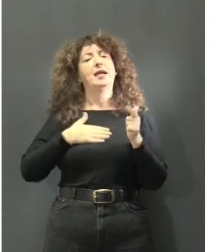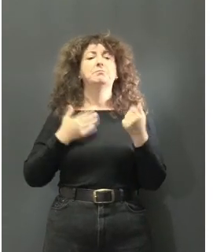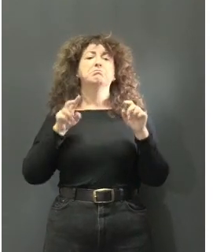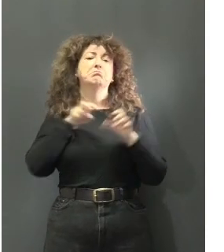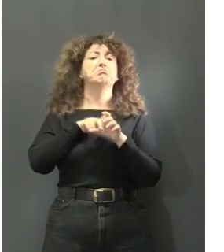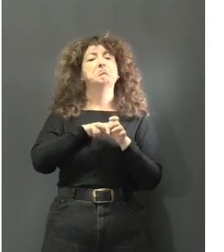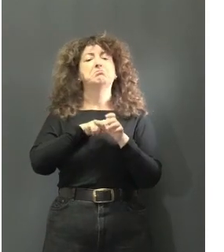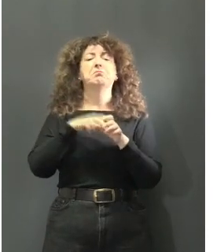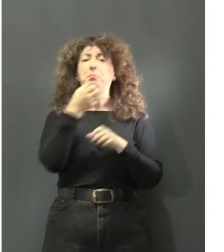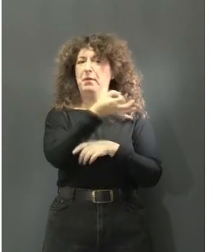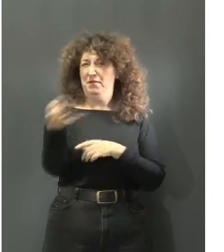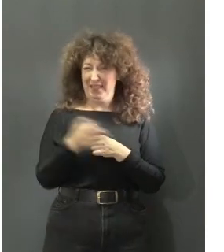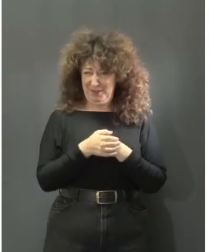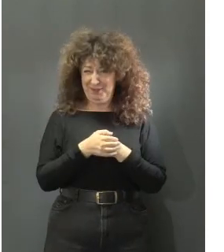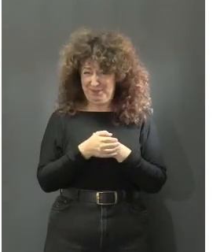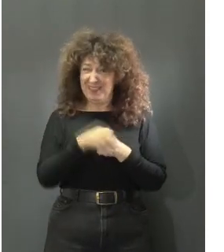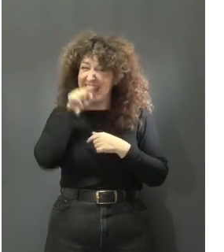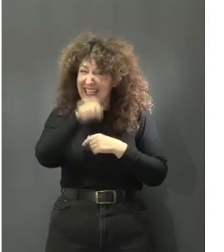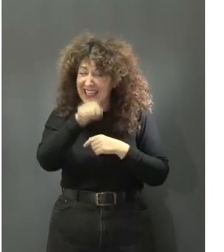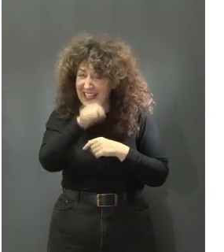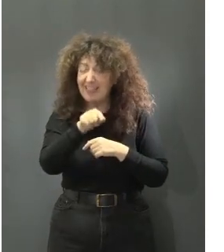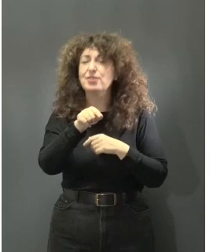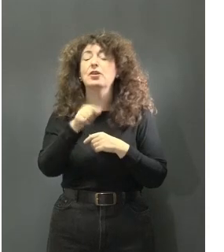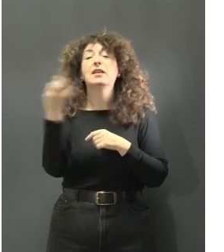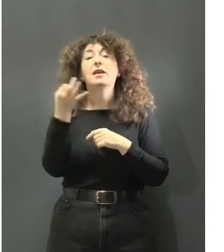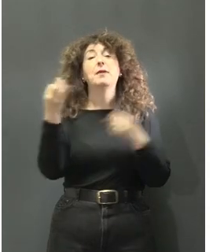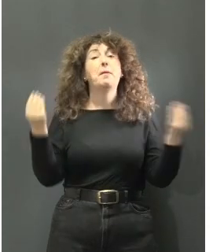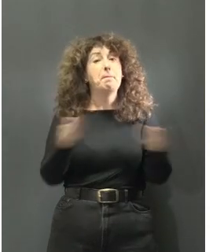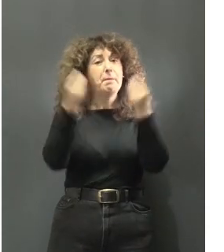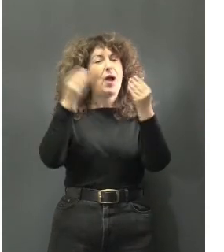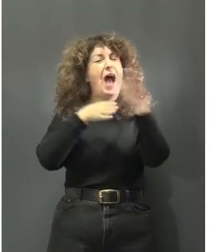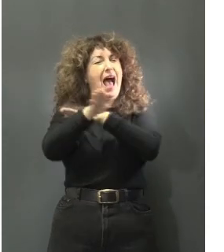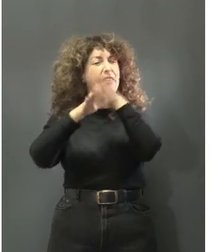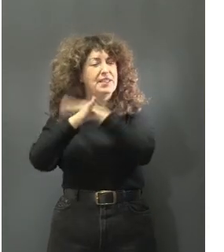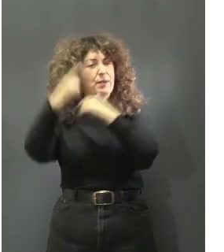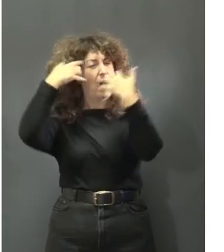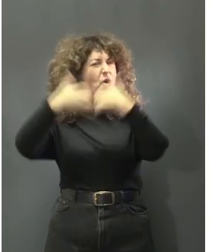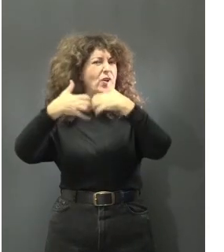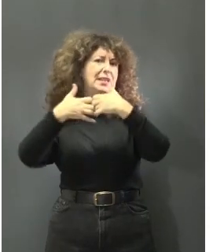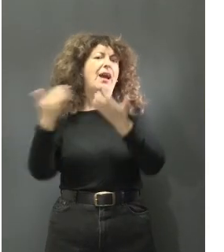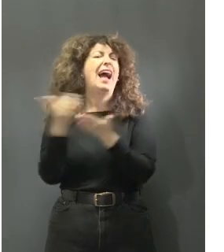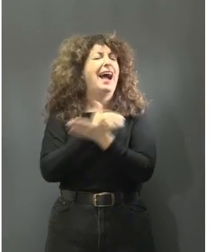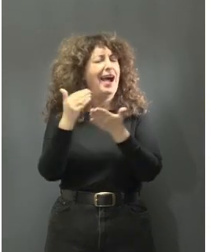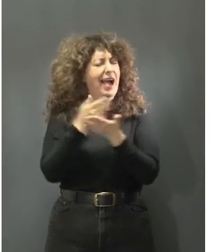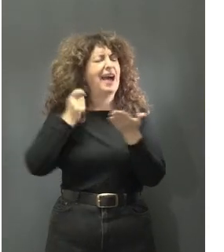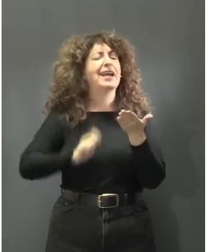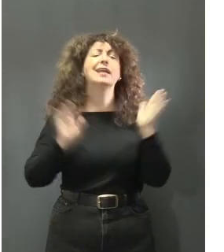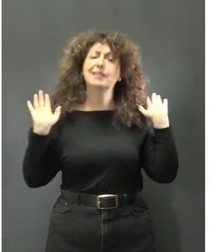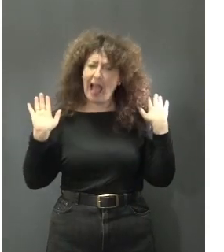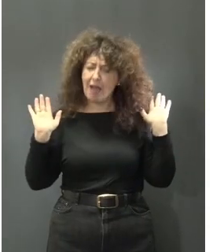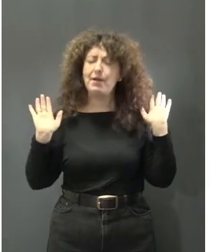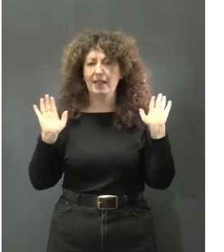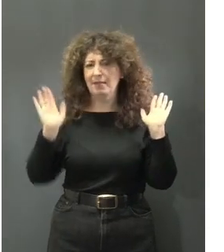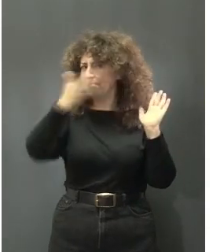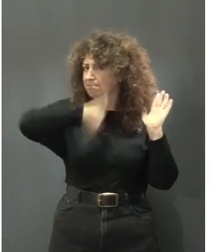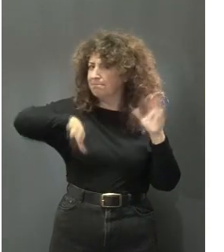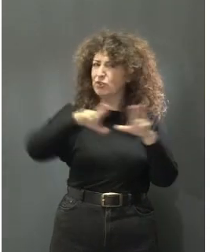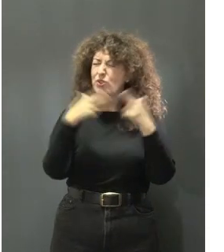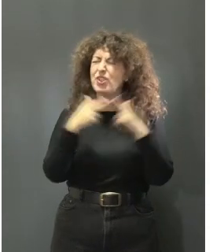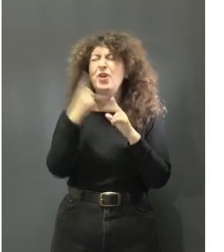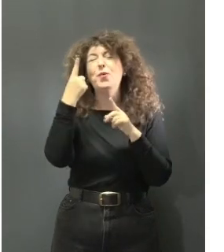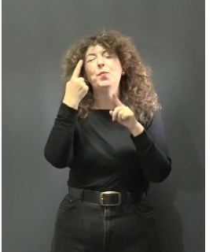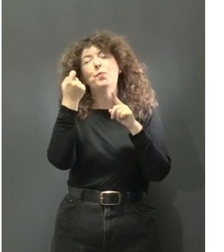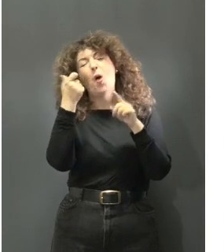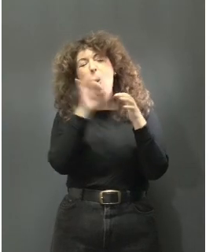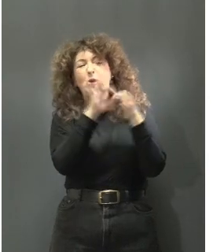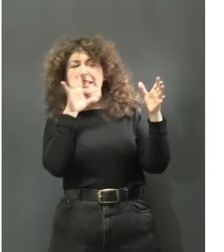Entonces, claro que es rentable mejorar la accesibilidad cognitiva en todos los ámbitos de la sociedad. Yo quizá en lo que difiero un